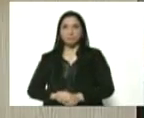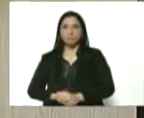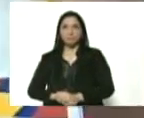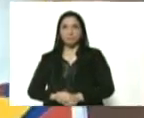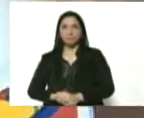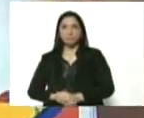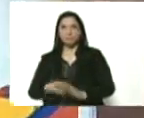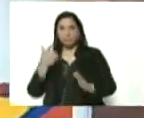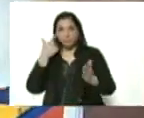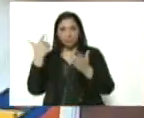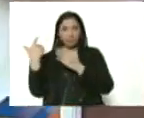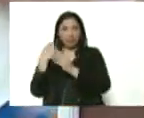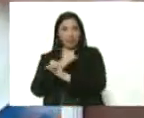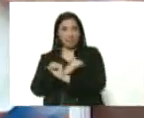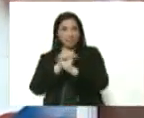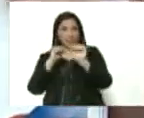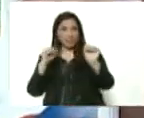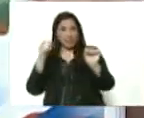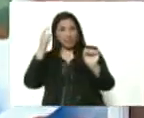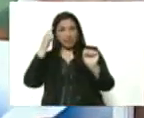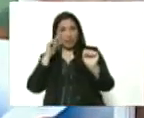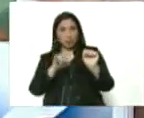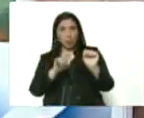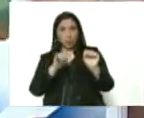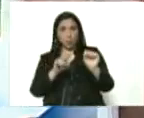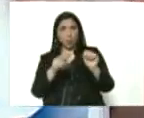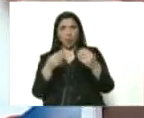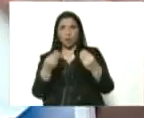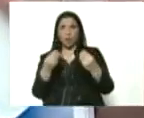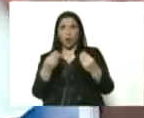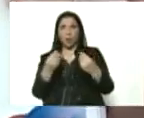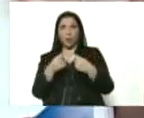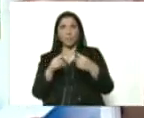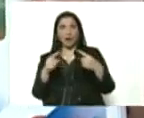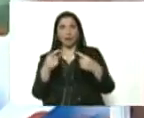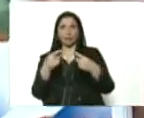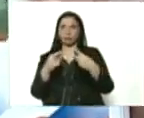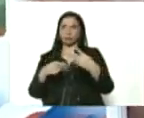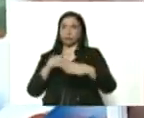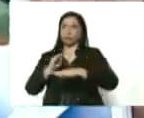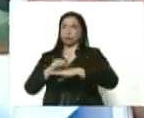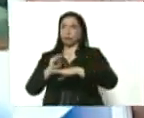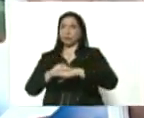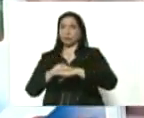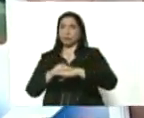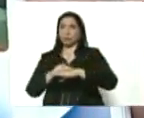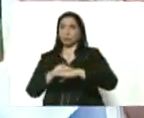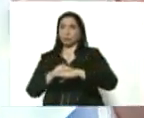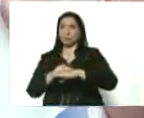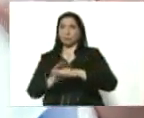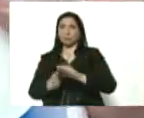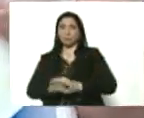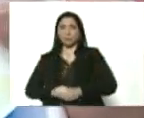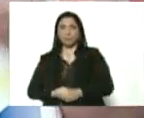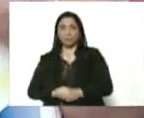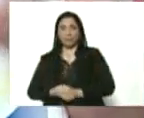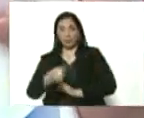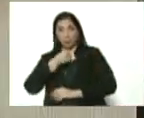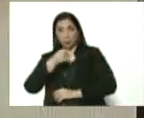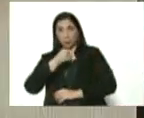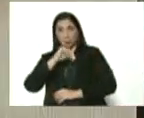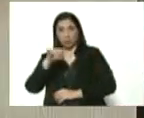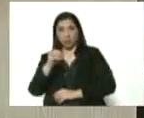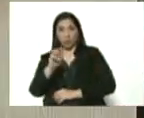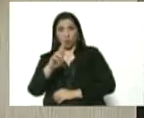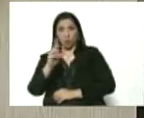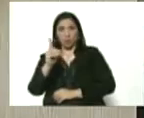En la mañana del día lunes, como para tratar de dar una fe de vida y una solicitud de ser extraído, en una entrevista Jordan Gubró